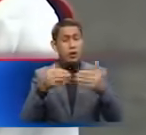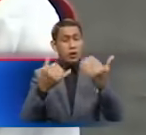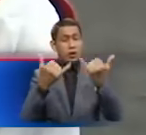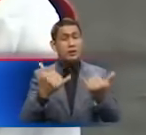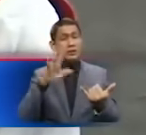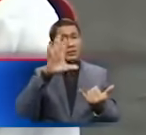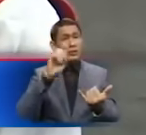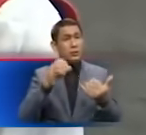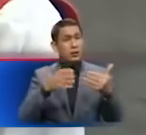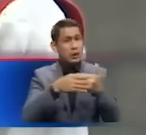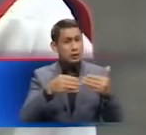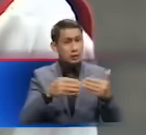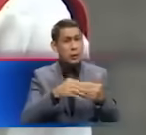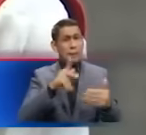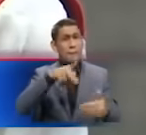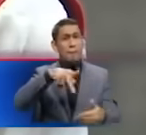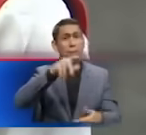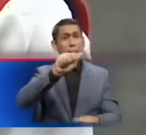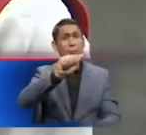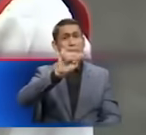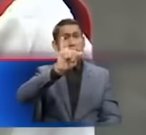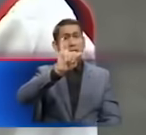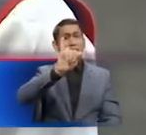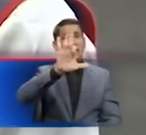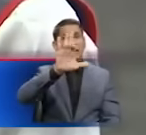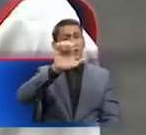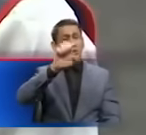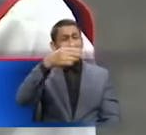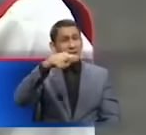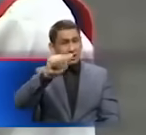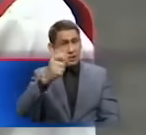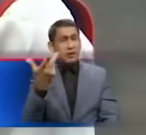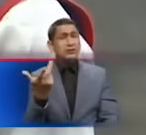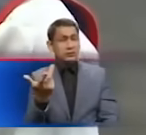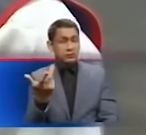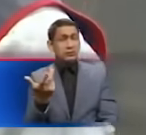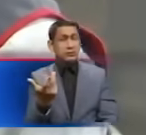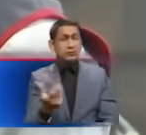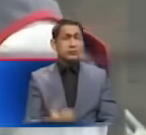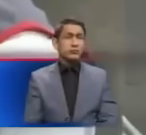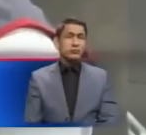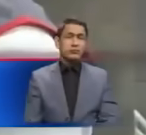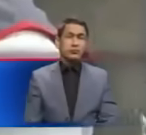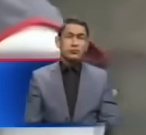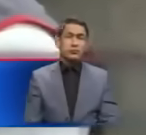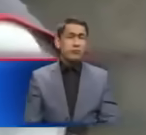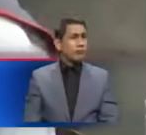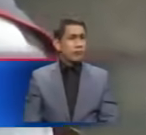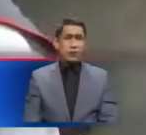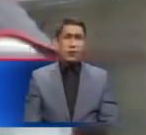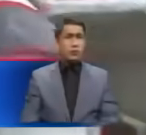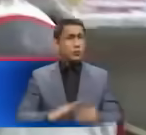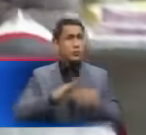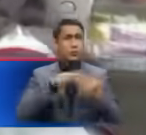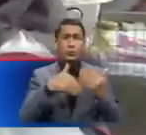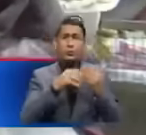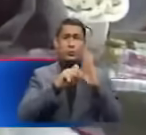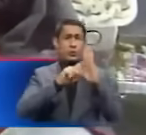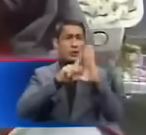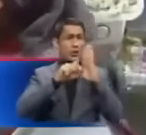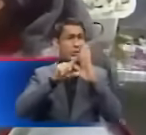doble. También esto refleja. Está subiendo. Yo compraba 12, ahora está $18. O sea, todo está caro. Está